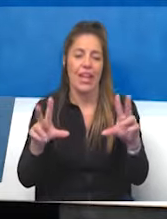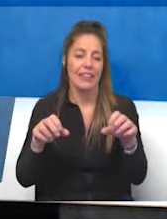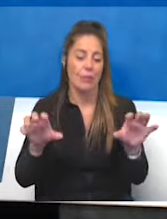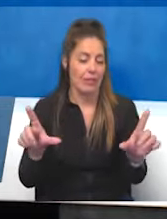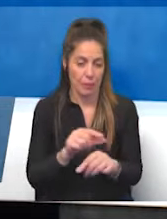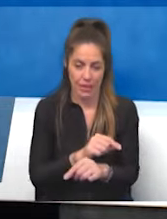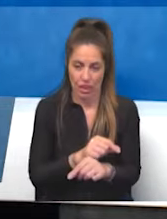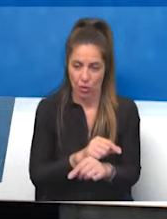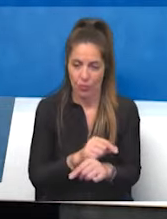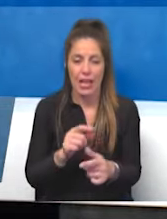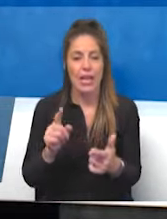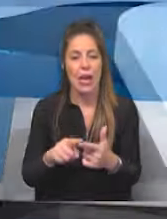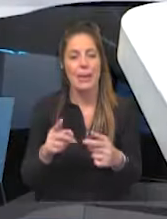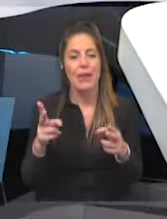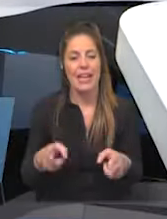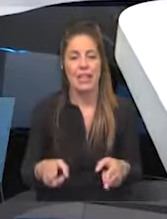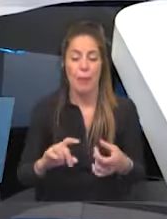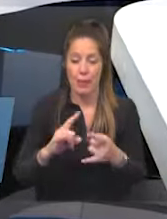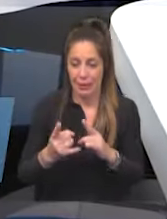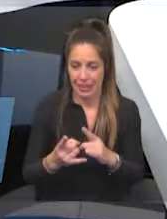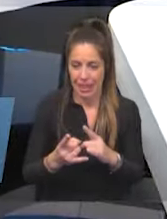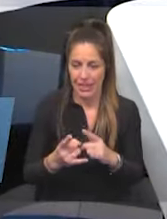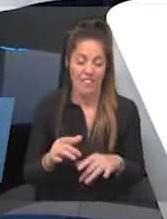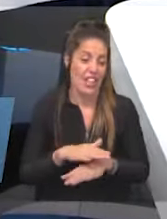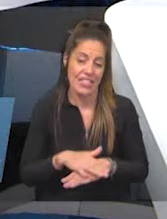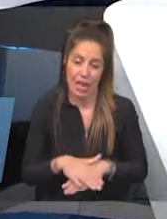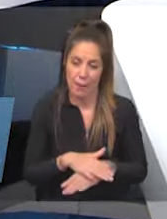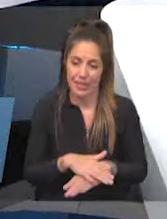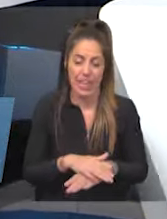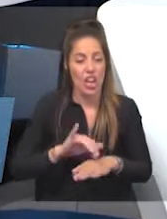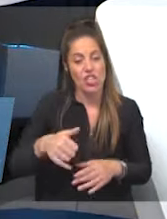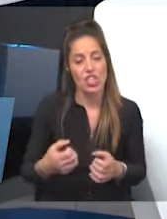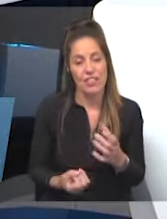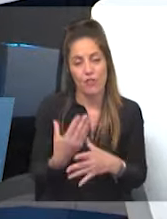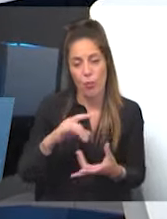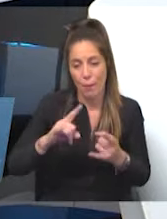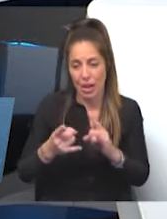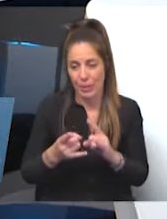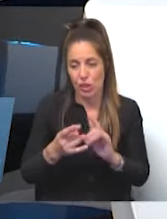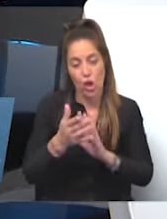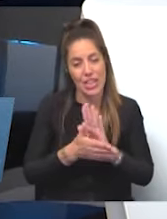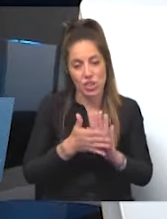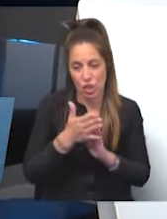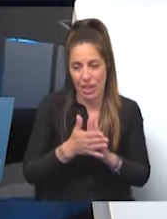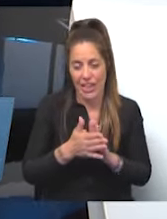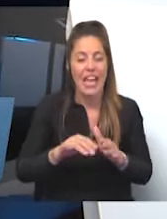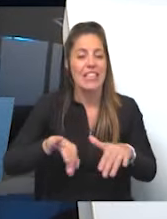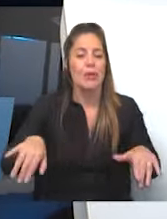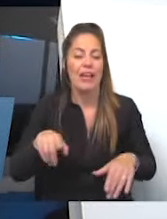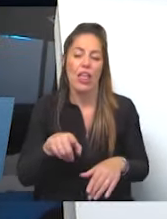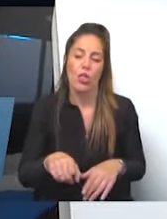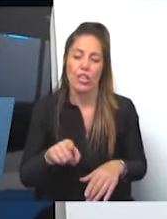saldado la primera etapa es parlamentaria básicamente bueno quedó conformado el parlamento nacional separado de